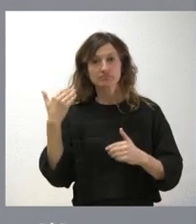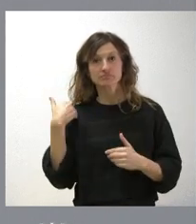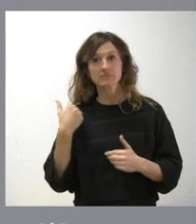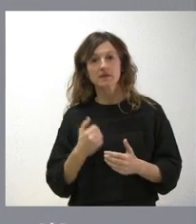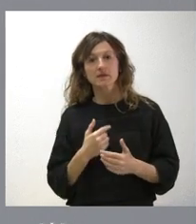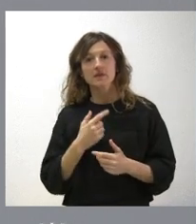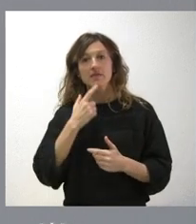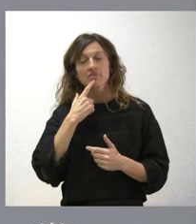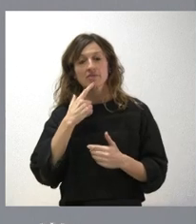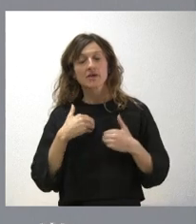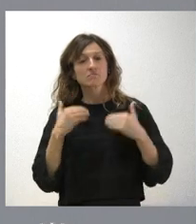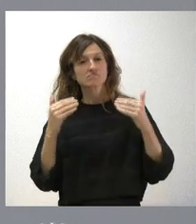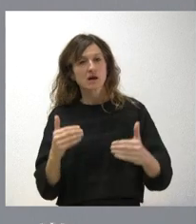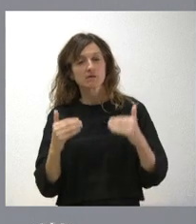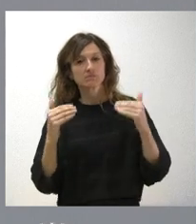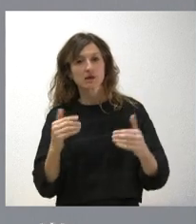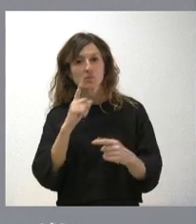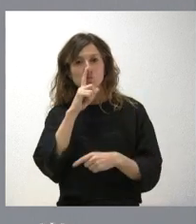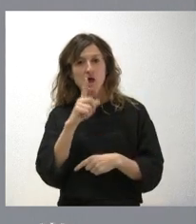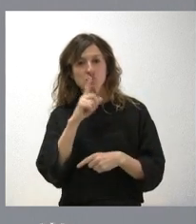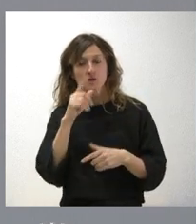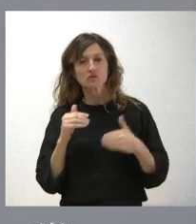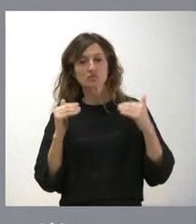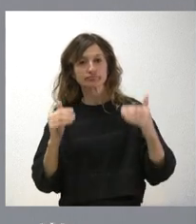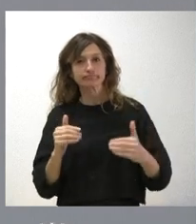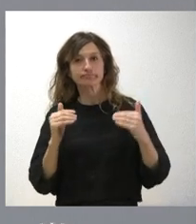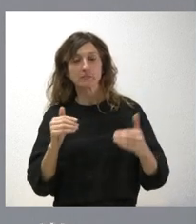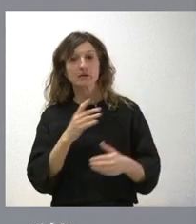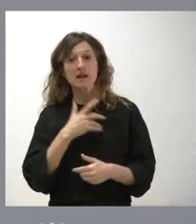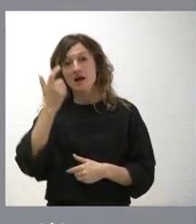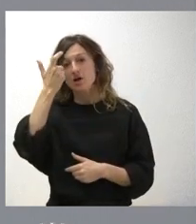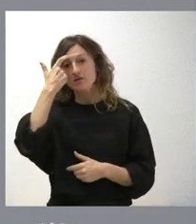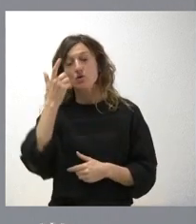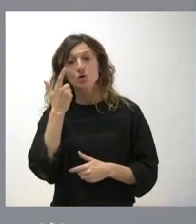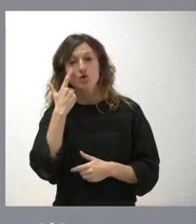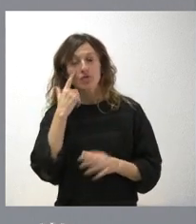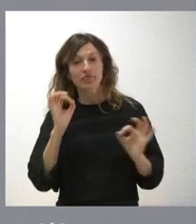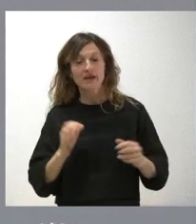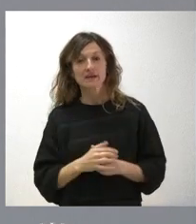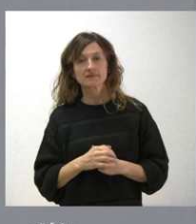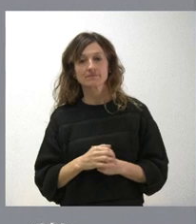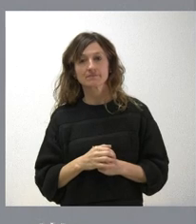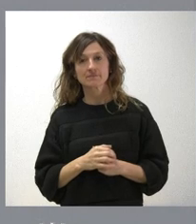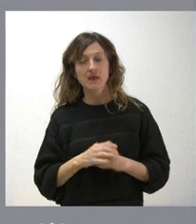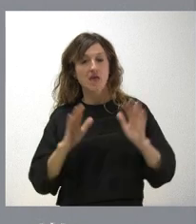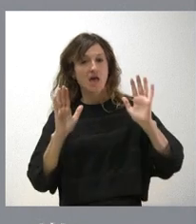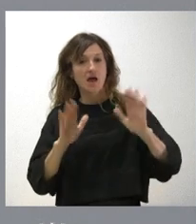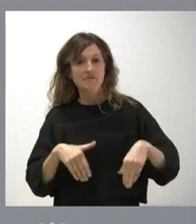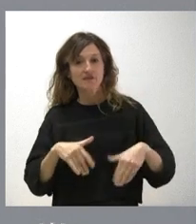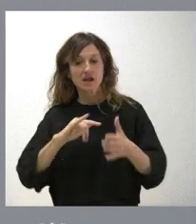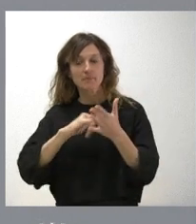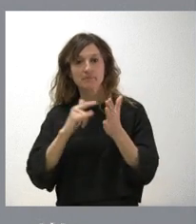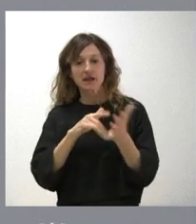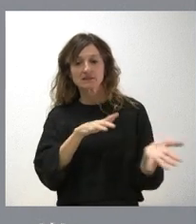hemos venido prorrogando de año en año en expectativas de conocer eh cómo quedaban finalmente el plan de